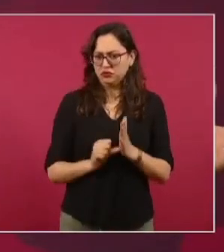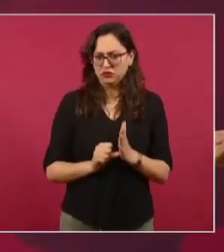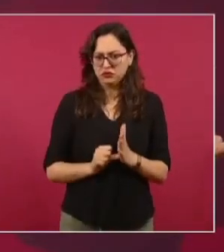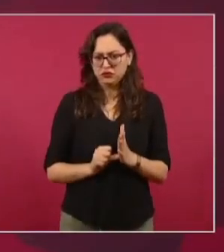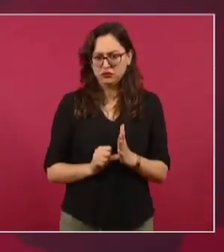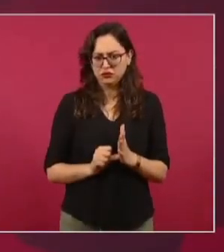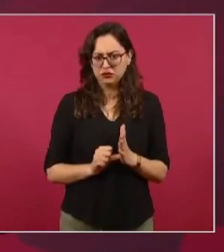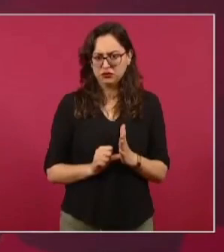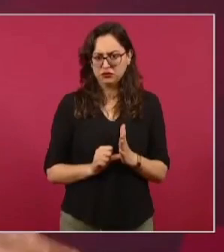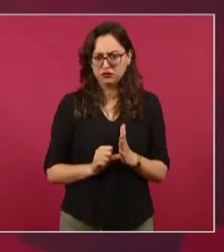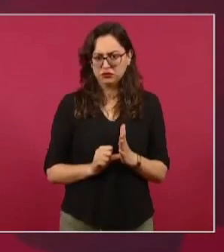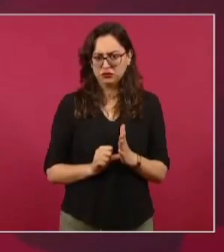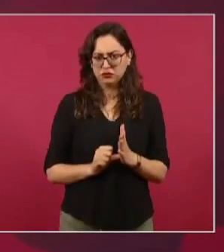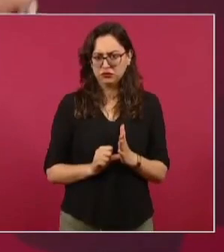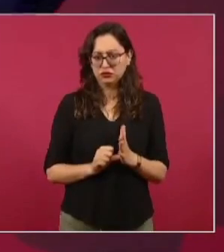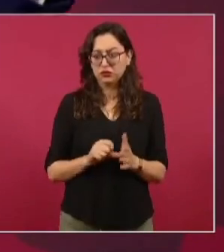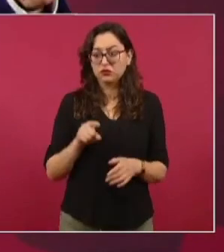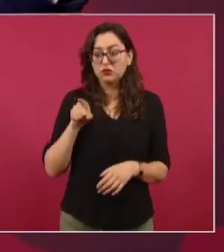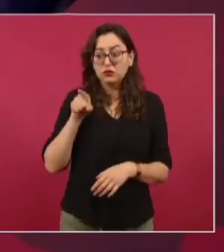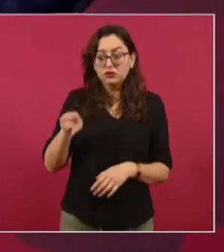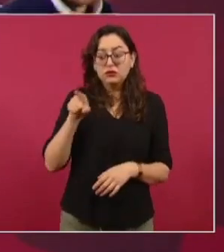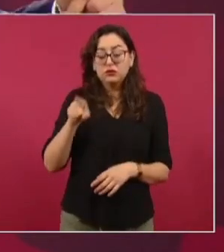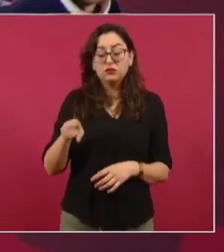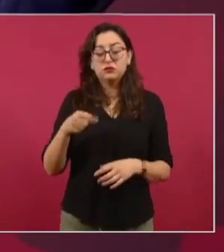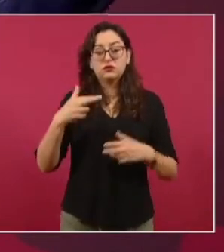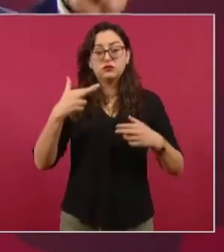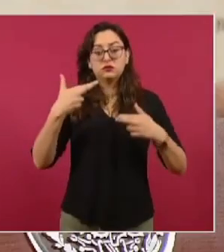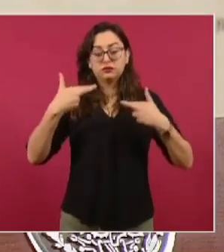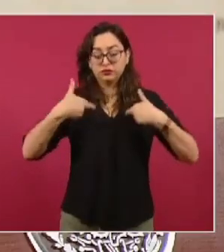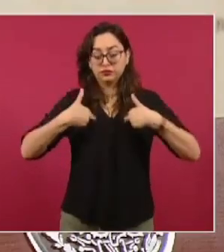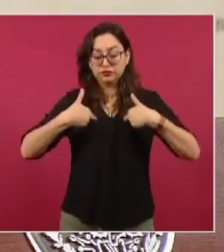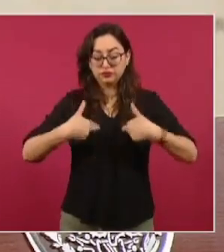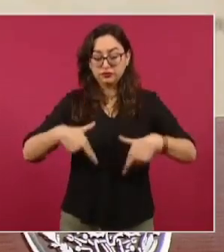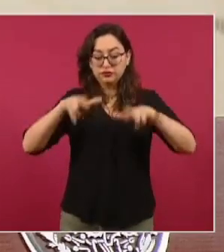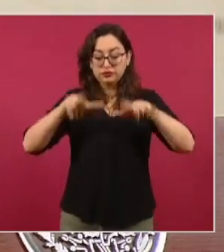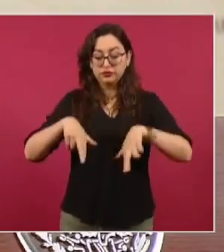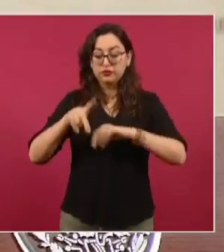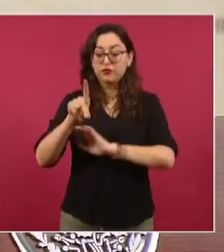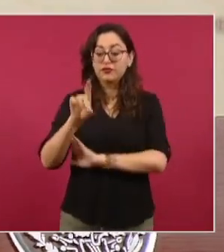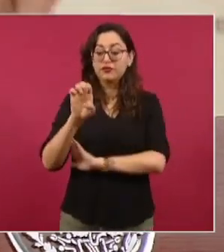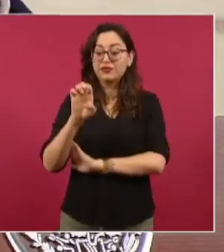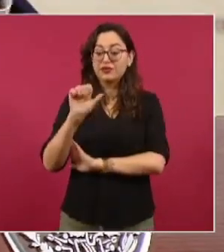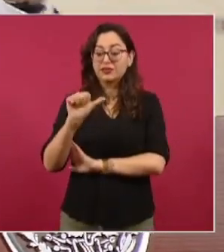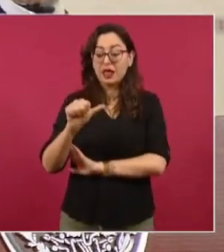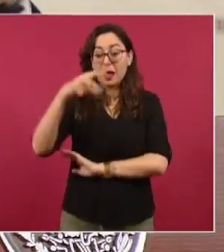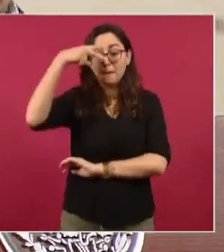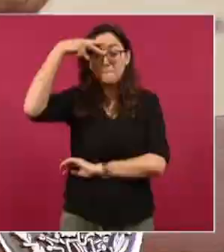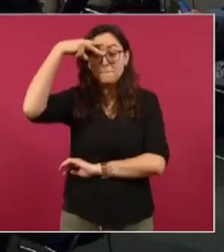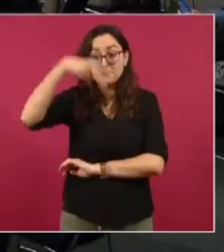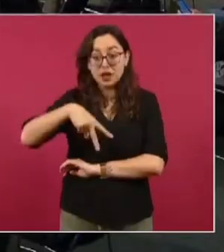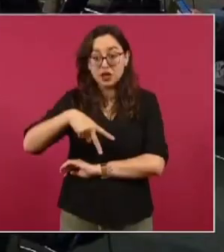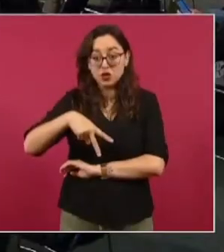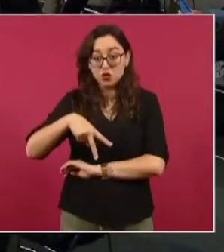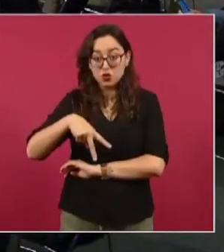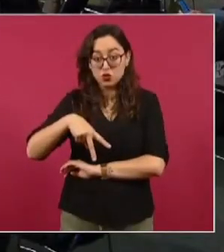destituyeron del cargo al que era el jefe de la DEA en México y no se volvió a hablar